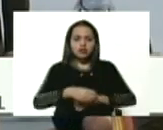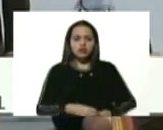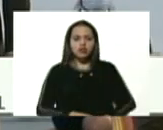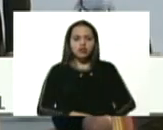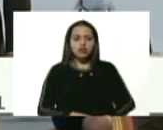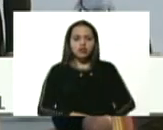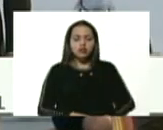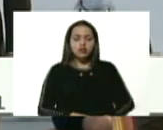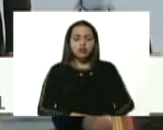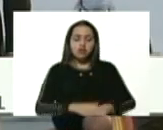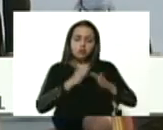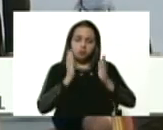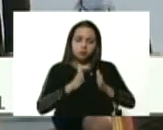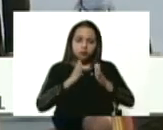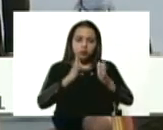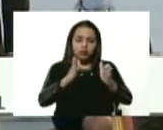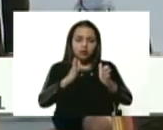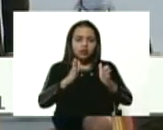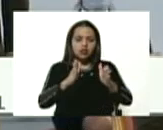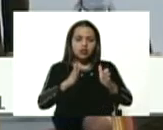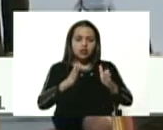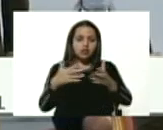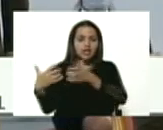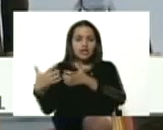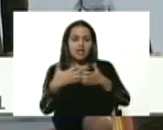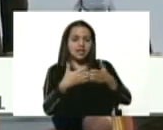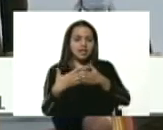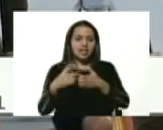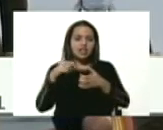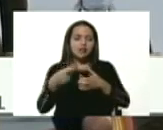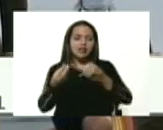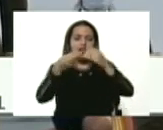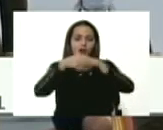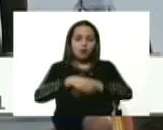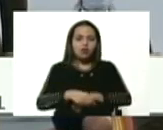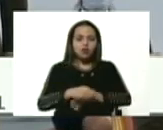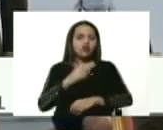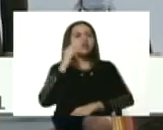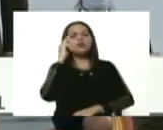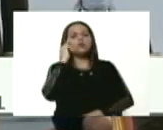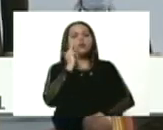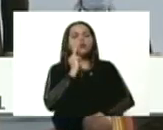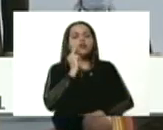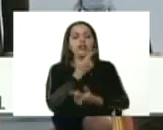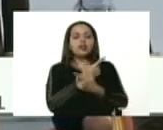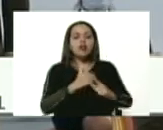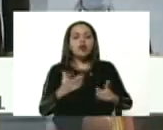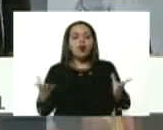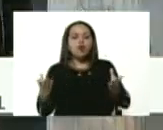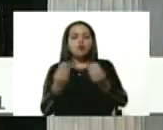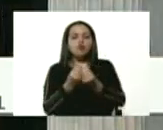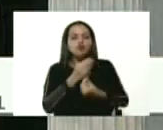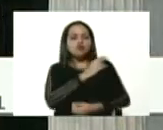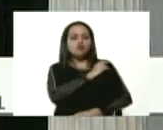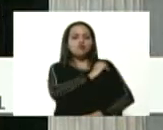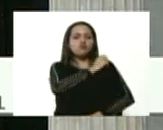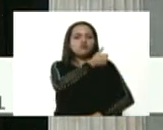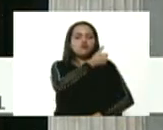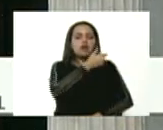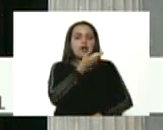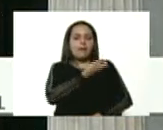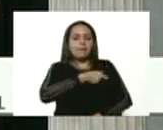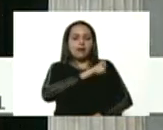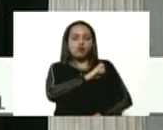regularización de la guerra y del armisticio de Simón Bolívar, nuestro libertador, con el general español Pablo Morillo.